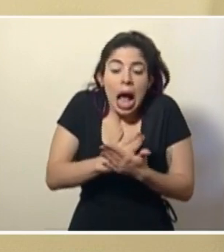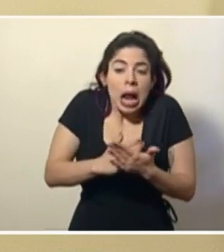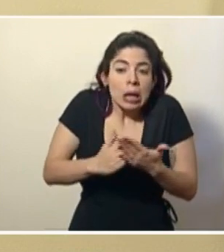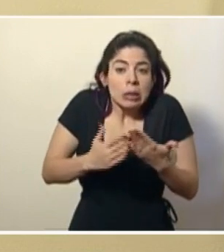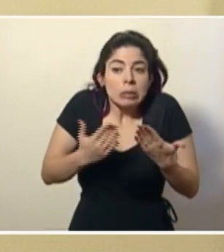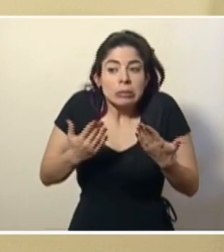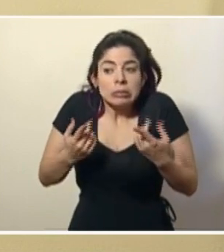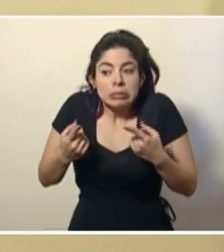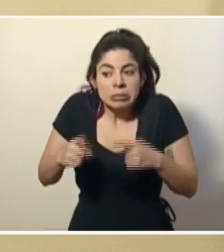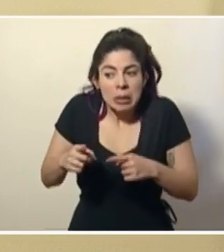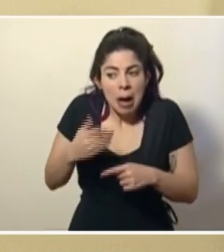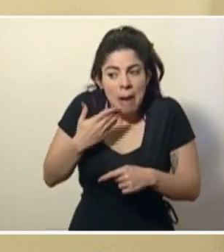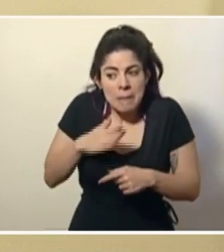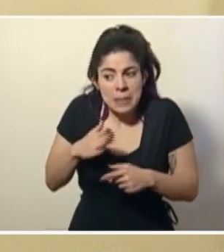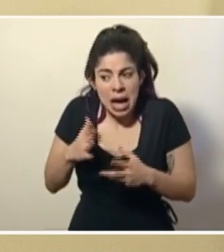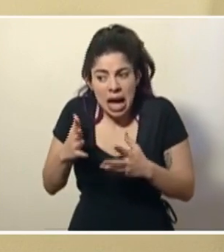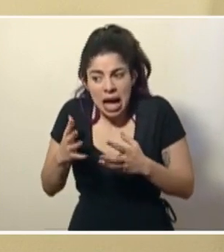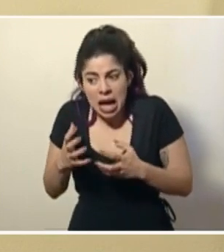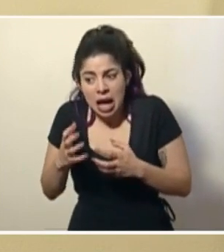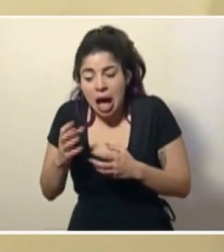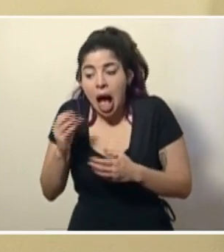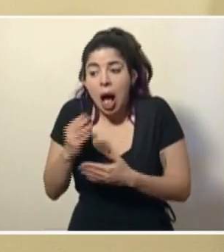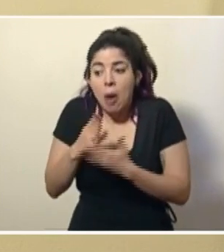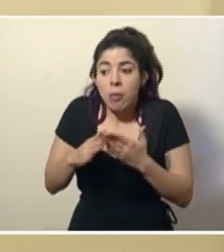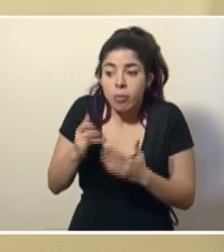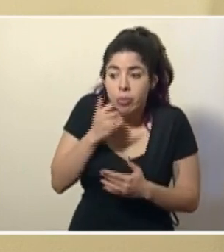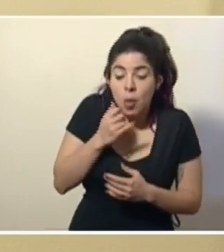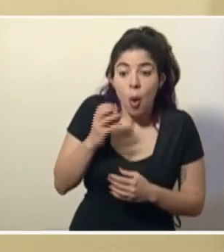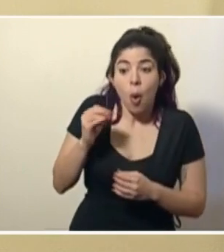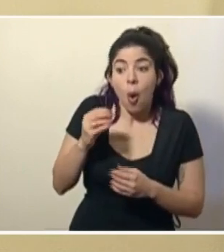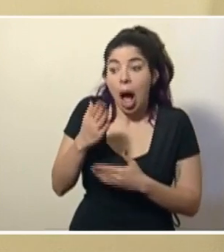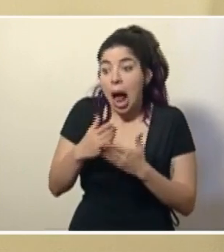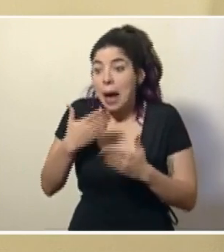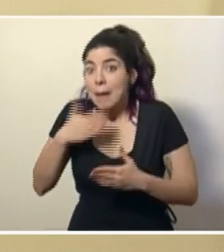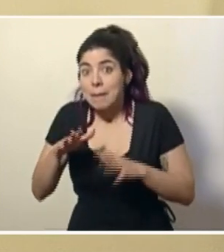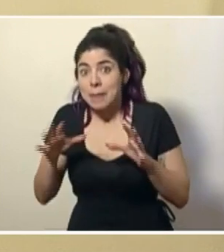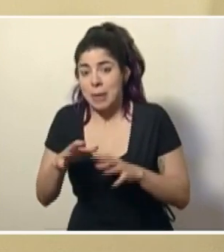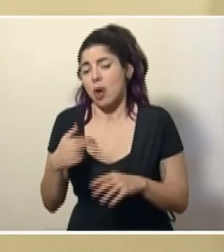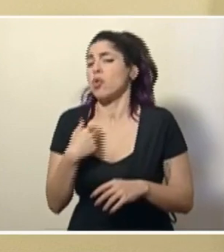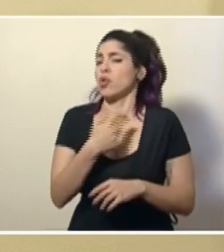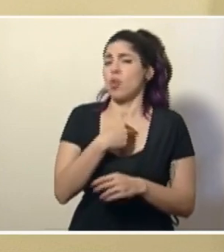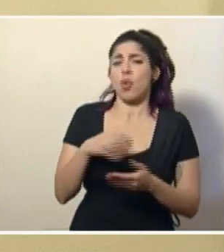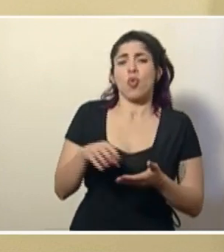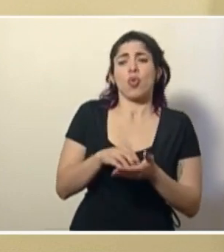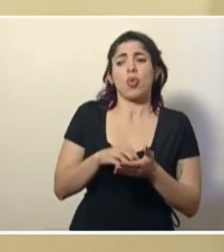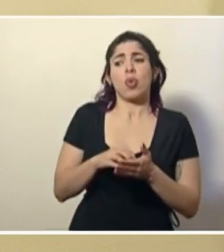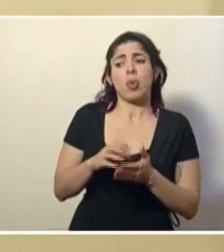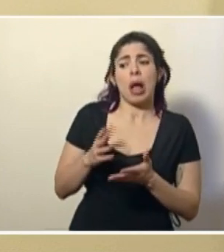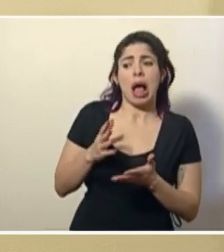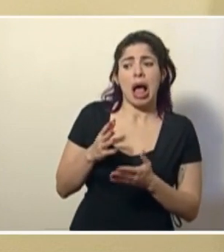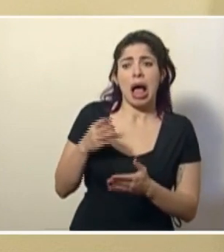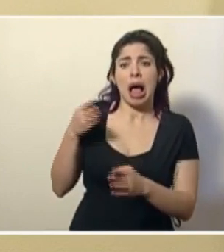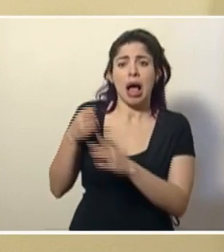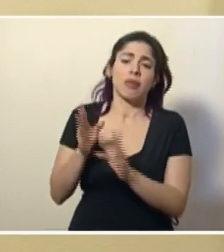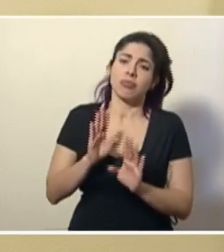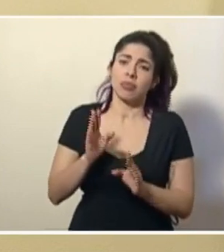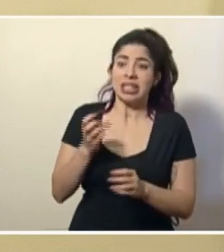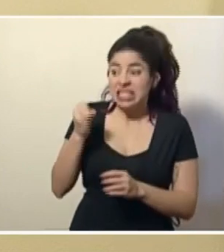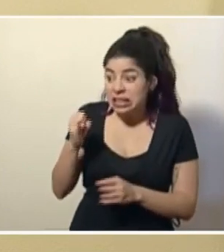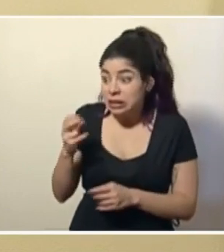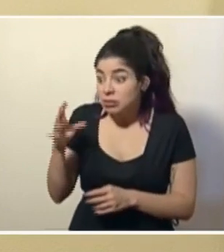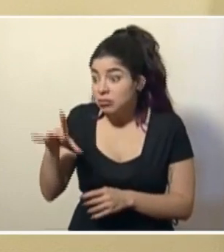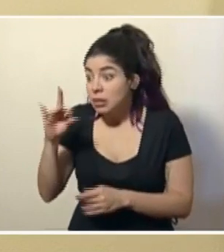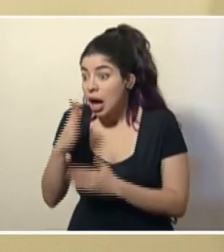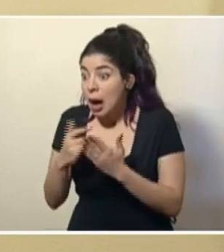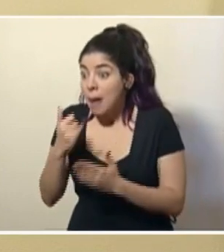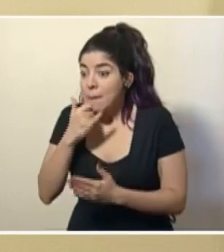hecho doloso o algo que es indebido, vamos a actuar sin el menor titubeo. Eso es algo que la